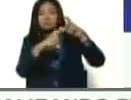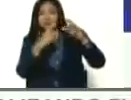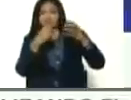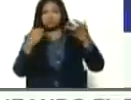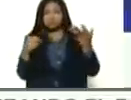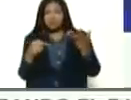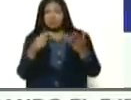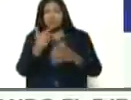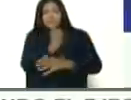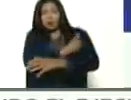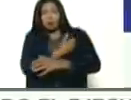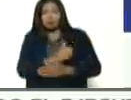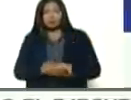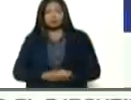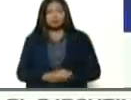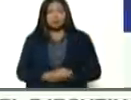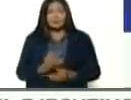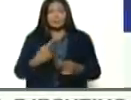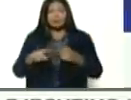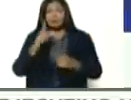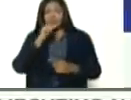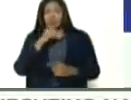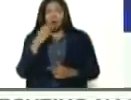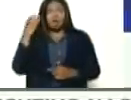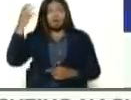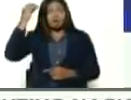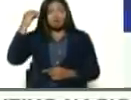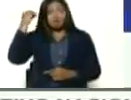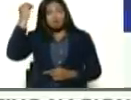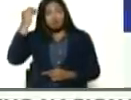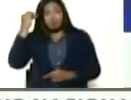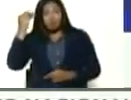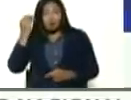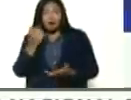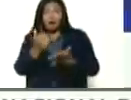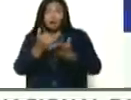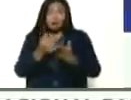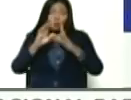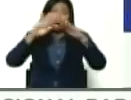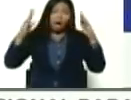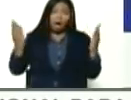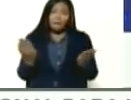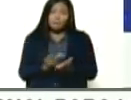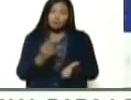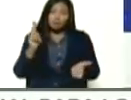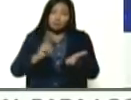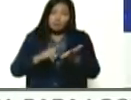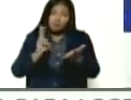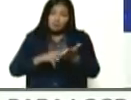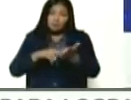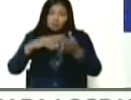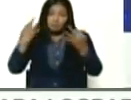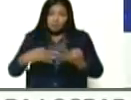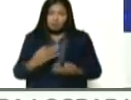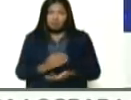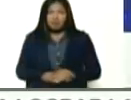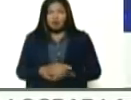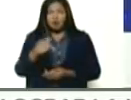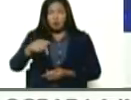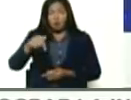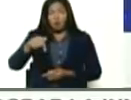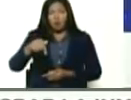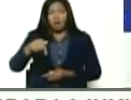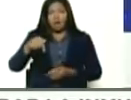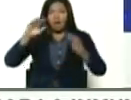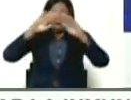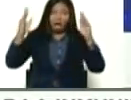pero no han tenido la conciencia de ayudar al mundo en tiempo real sin lugar a dudas hoy por hoy el